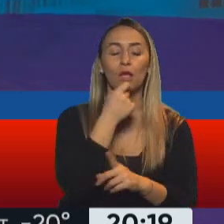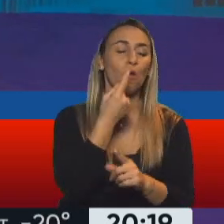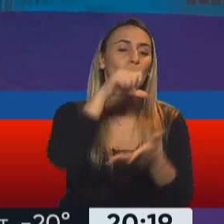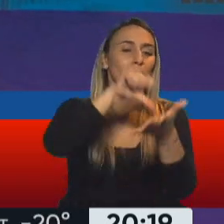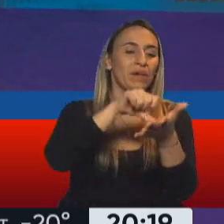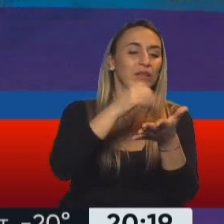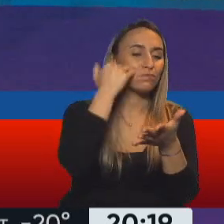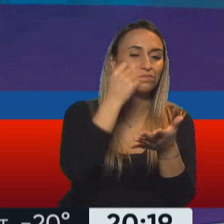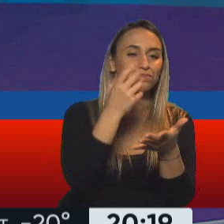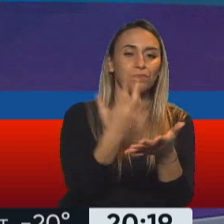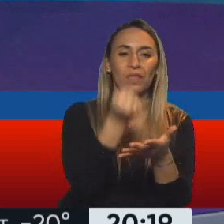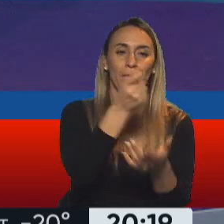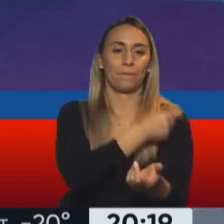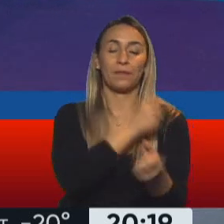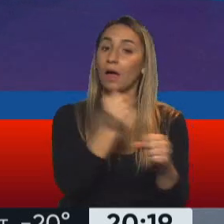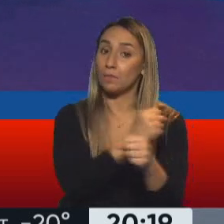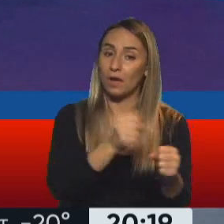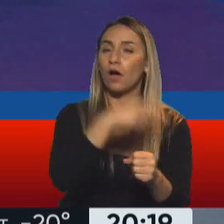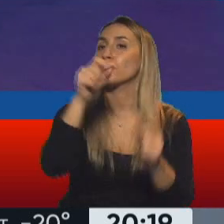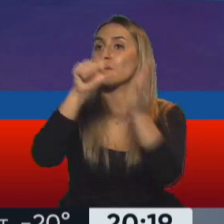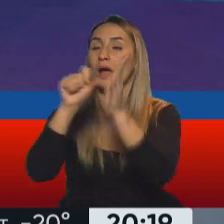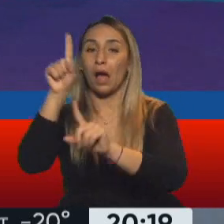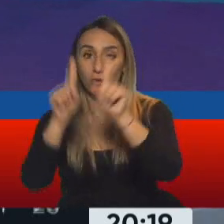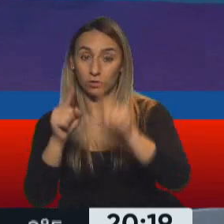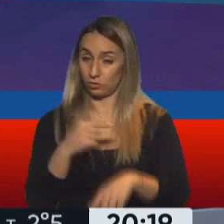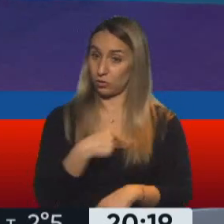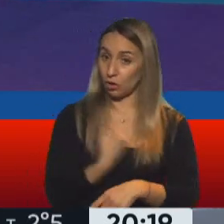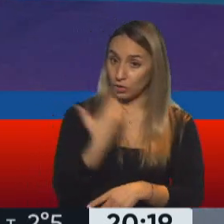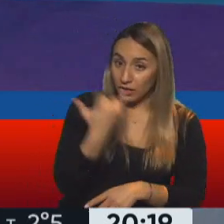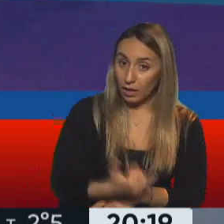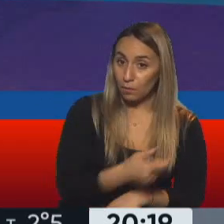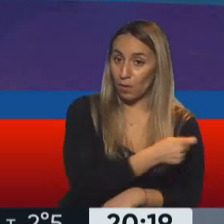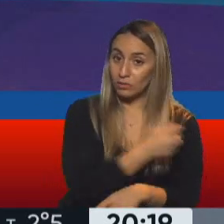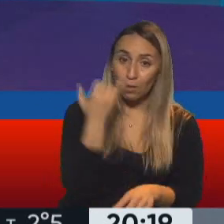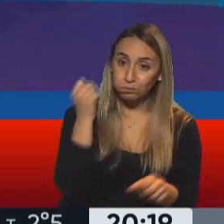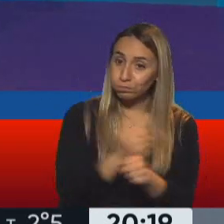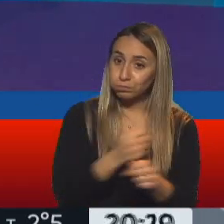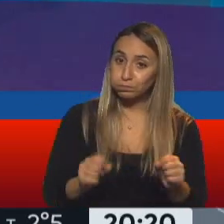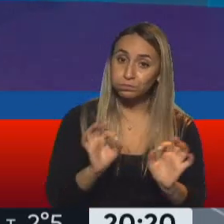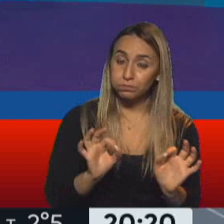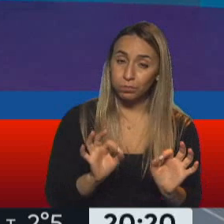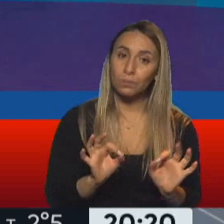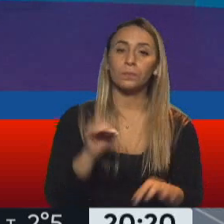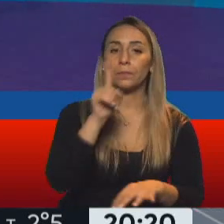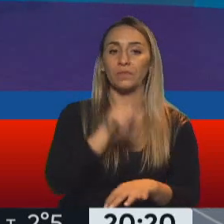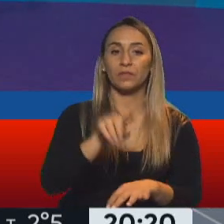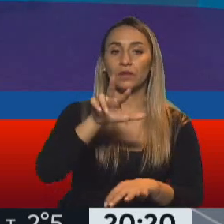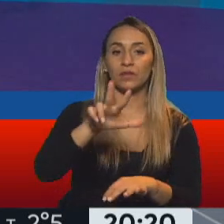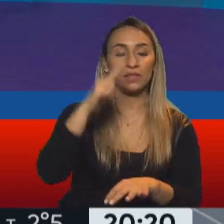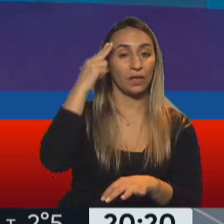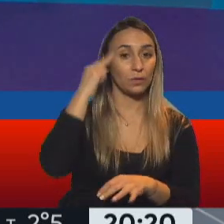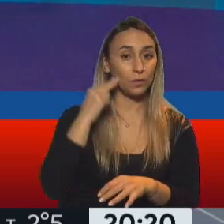aprobada, hay otros países que tienen varios. Nosotros tenemos bastantes vacunas aprobadas. Muy bien. Hay